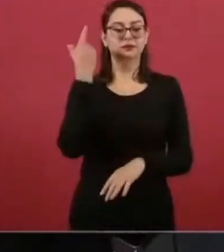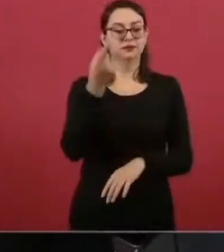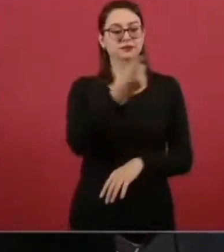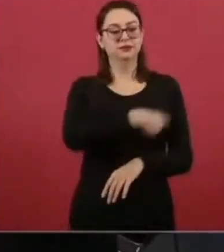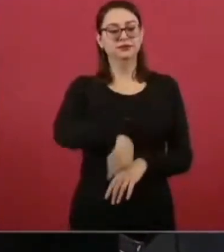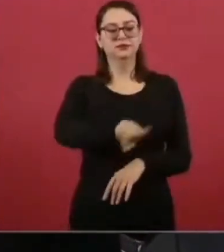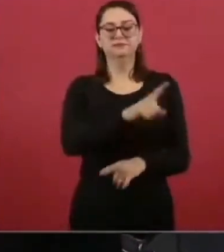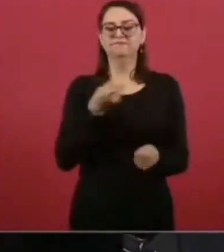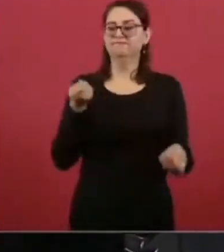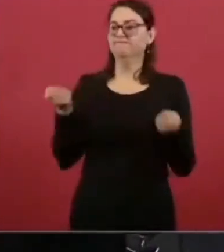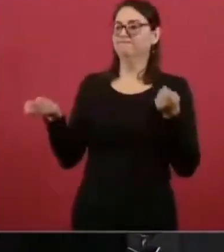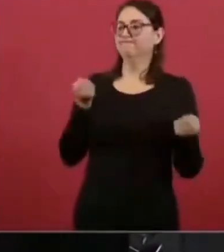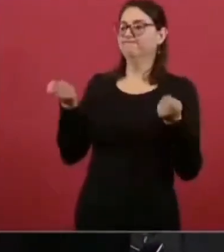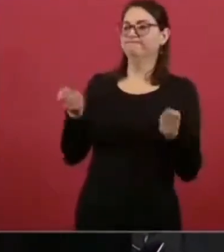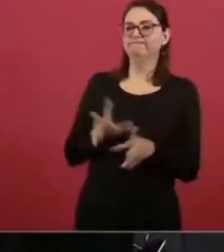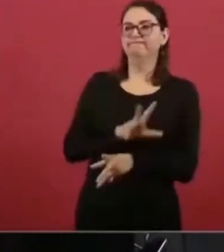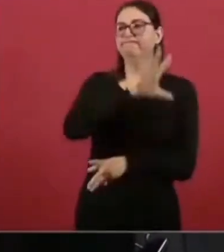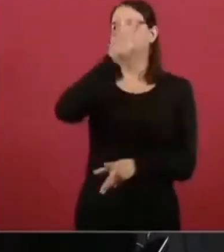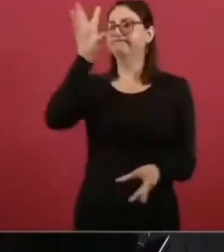Ponían y quitaban